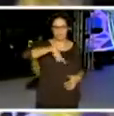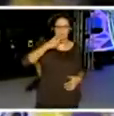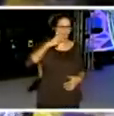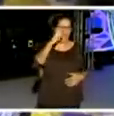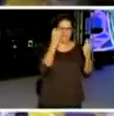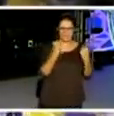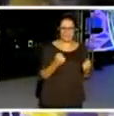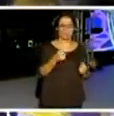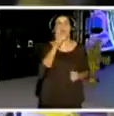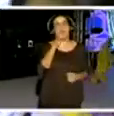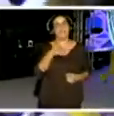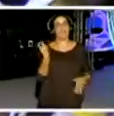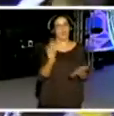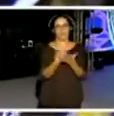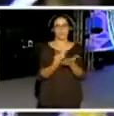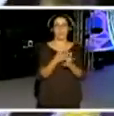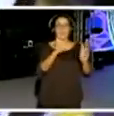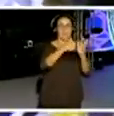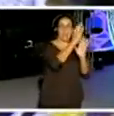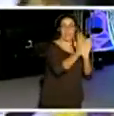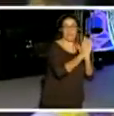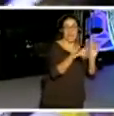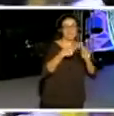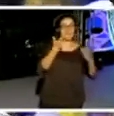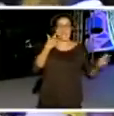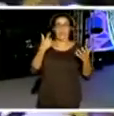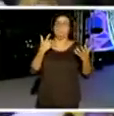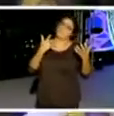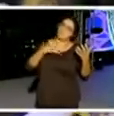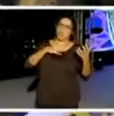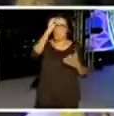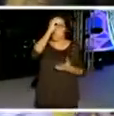los carteles y el arte, todo es opinable.